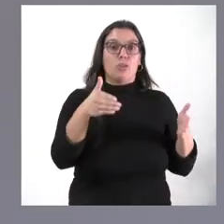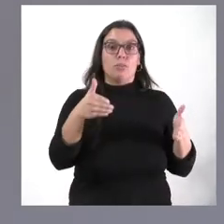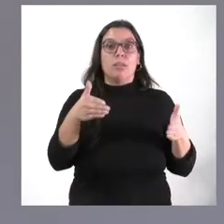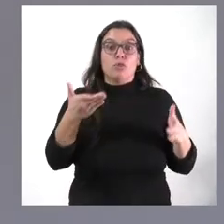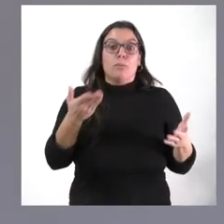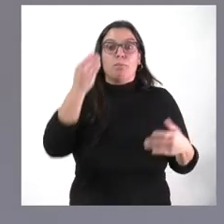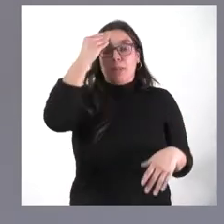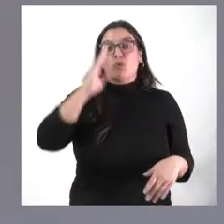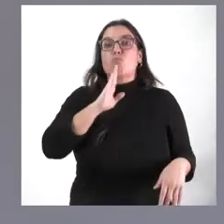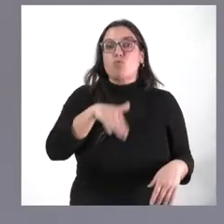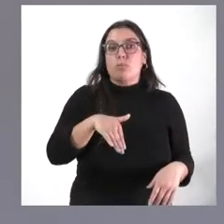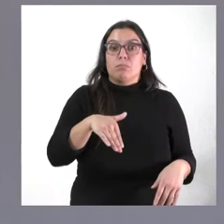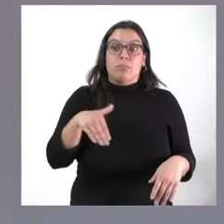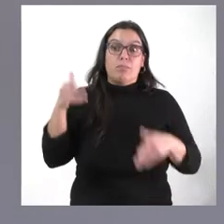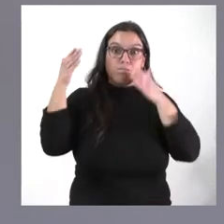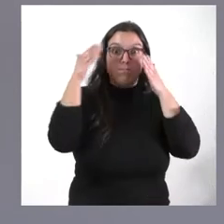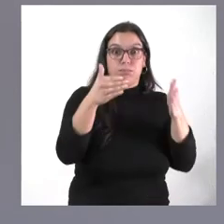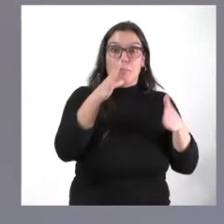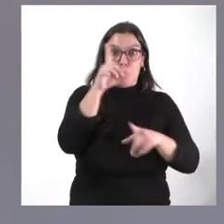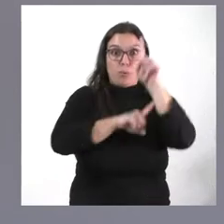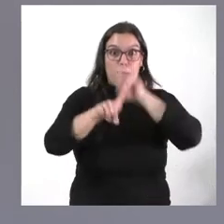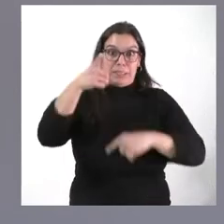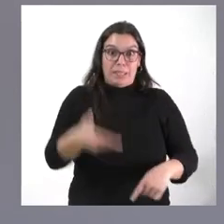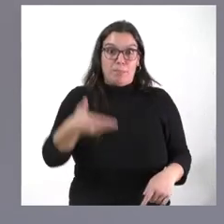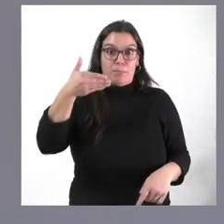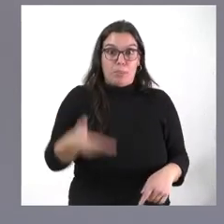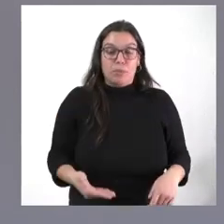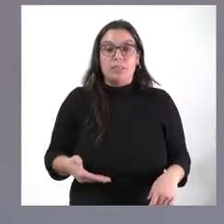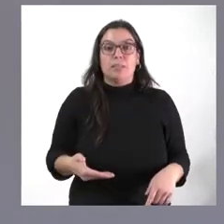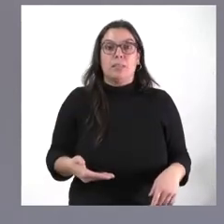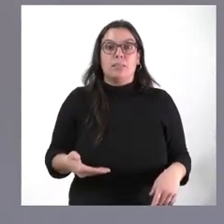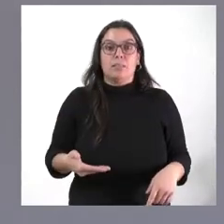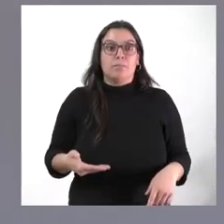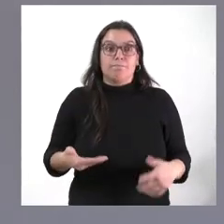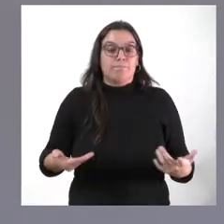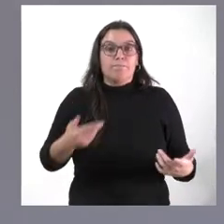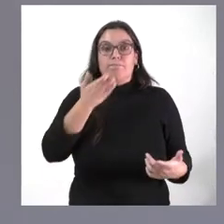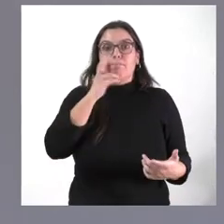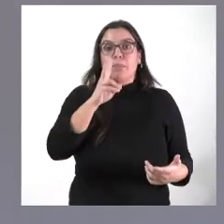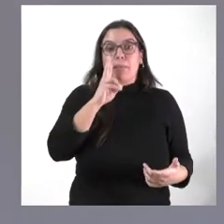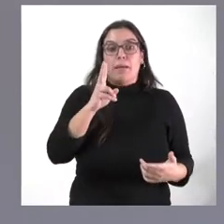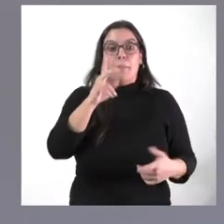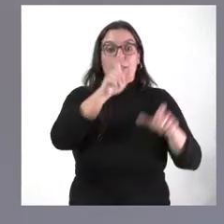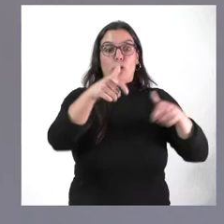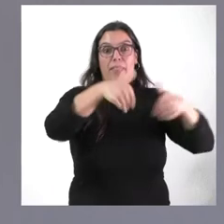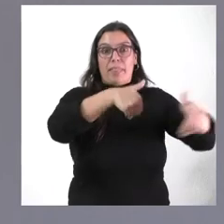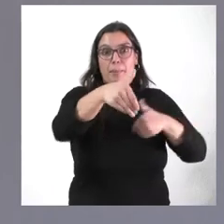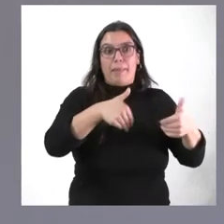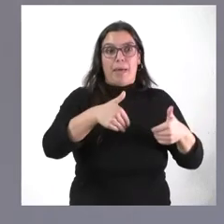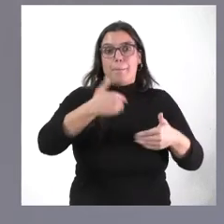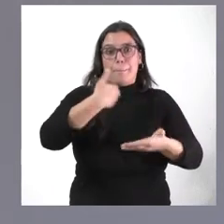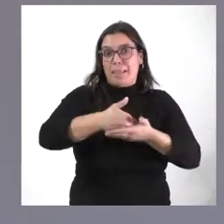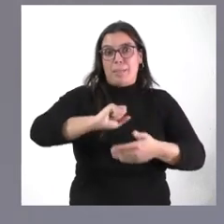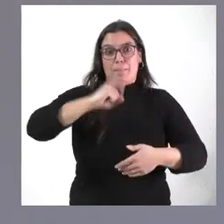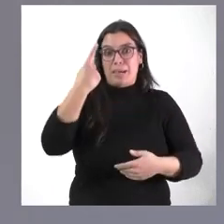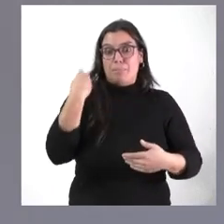bueno que se la dedicara porque son problemas importantes cuando vemos las demandas de los ciudadanos los ciudadanos demandan precisamente los servicios